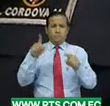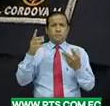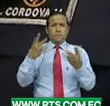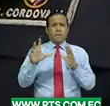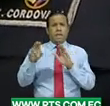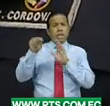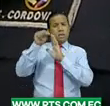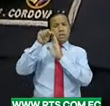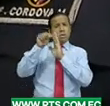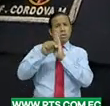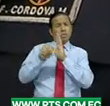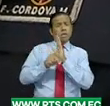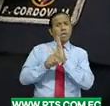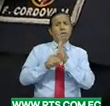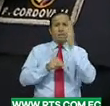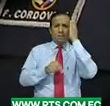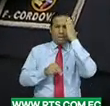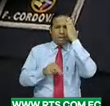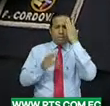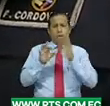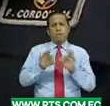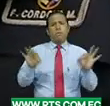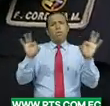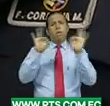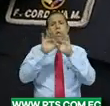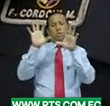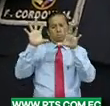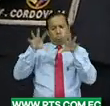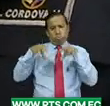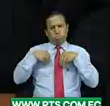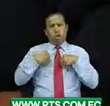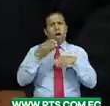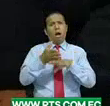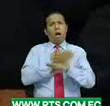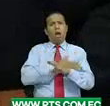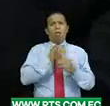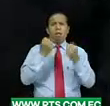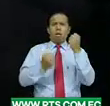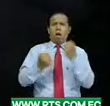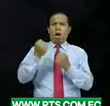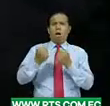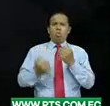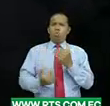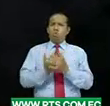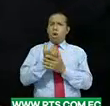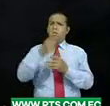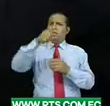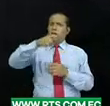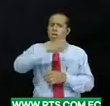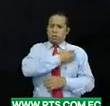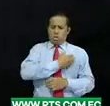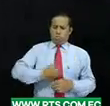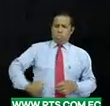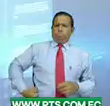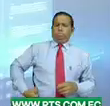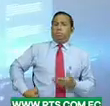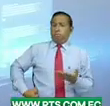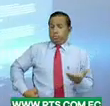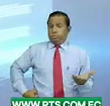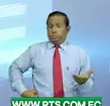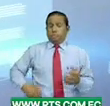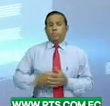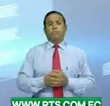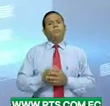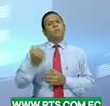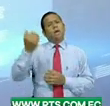normativa va pegada a los que sí lo tienen, a los que salieron de fábrica. Según estadísticas de la Comisión de Tránsito del Ecuador, durante